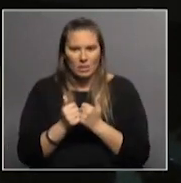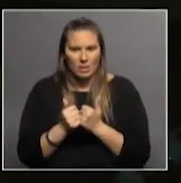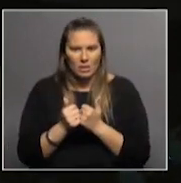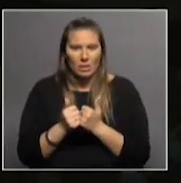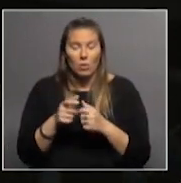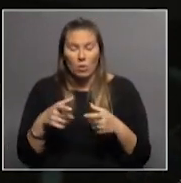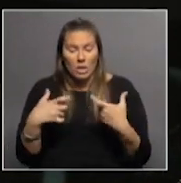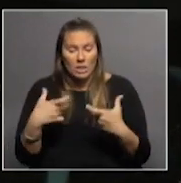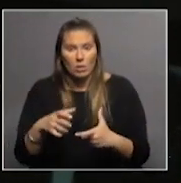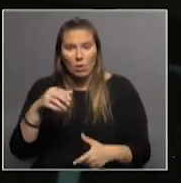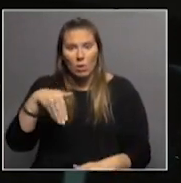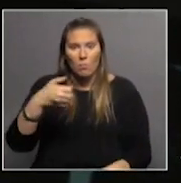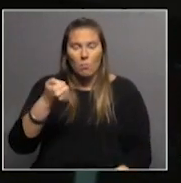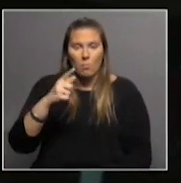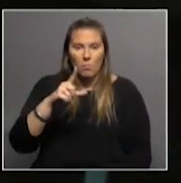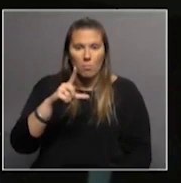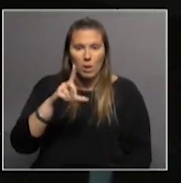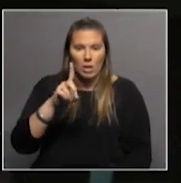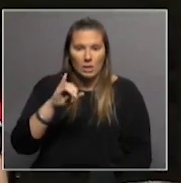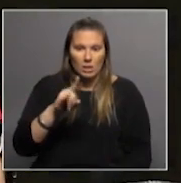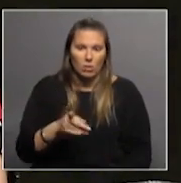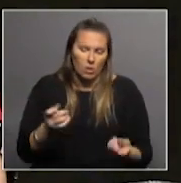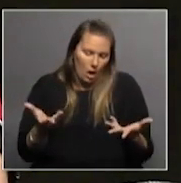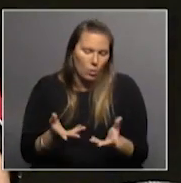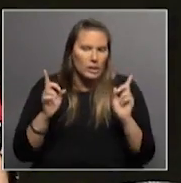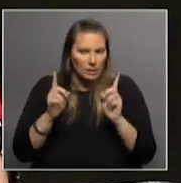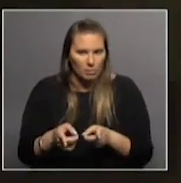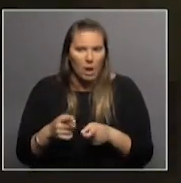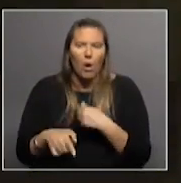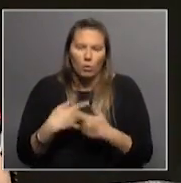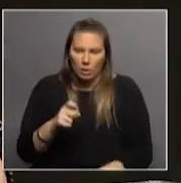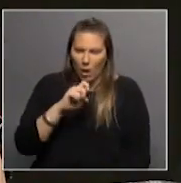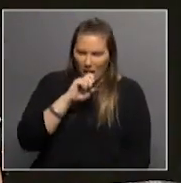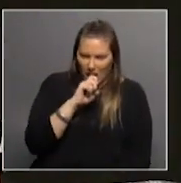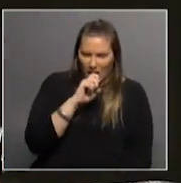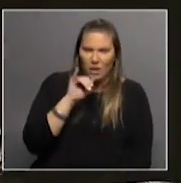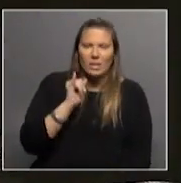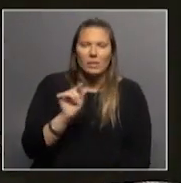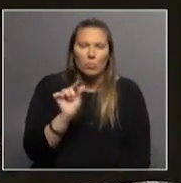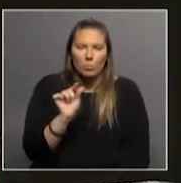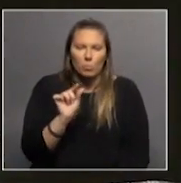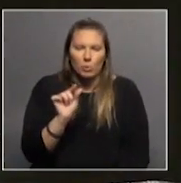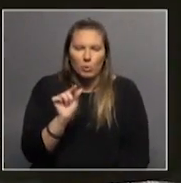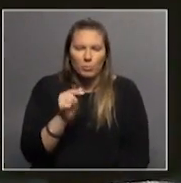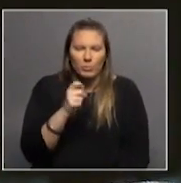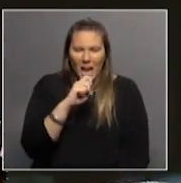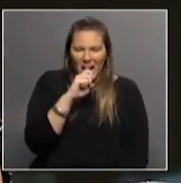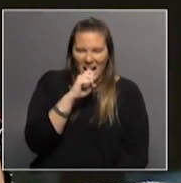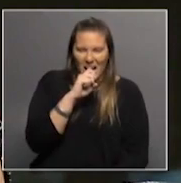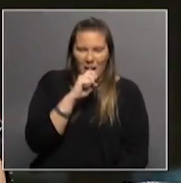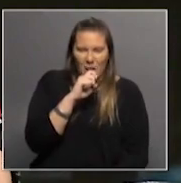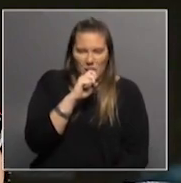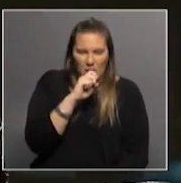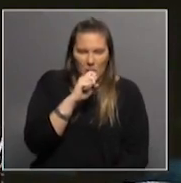maldigo en el maldigo y ahora también seguiré así tengo como como un enojo que